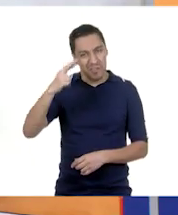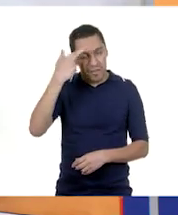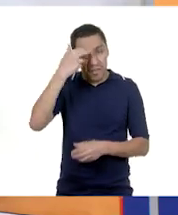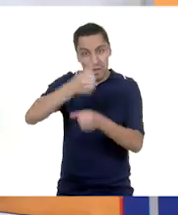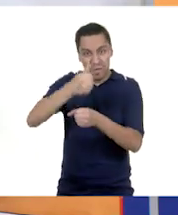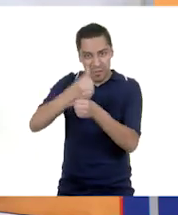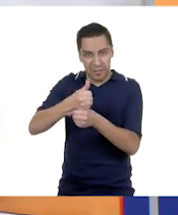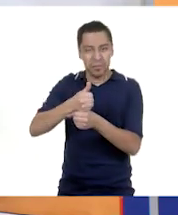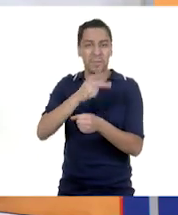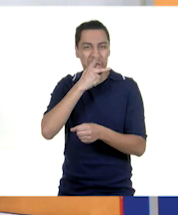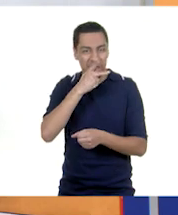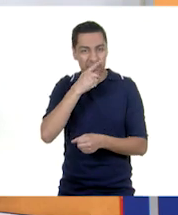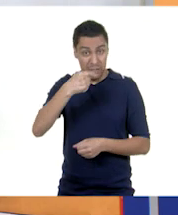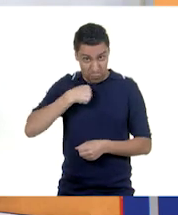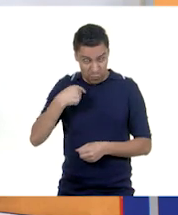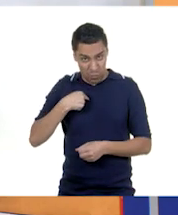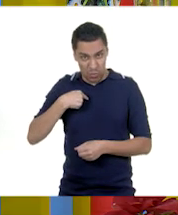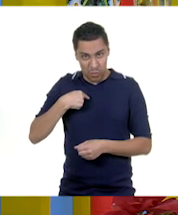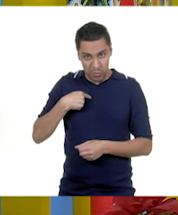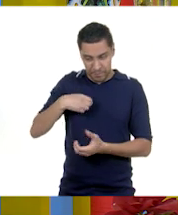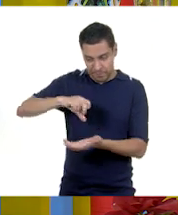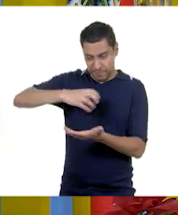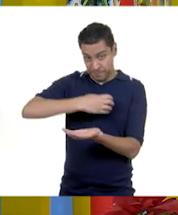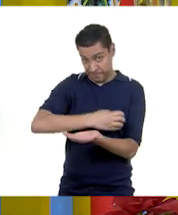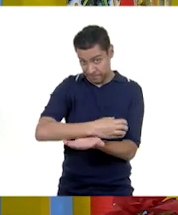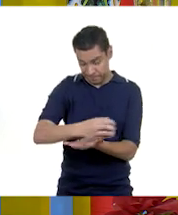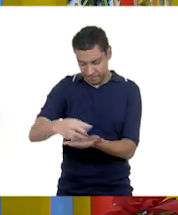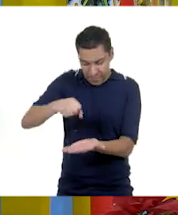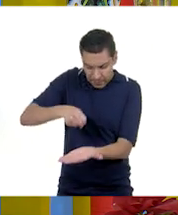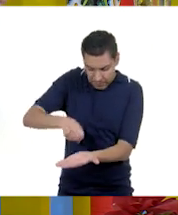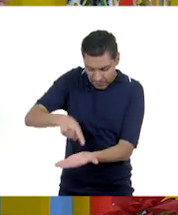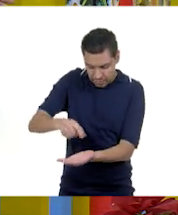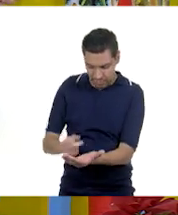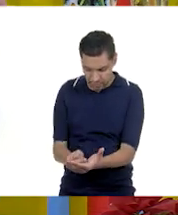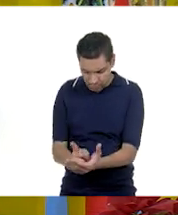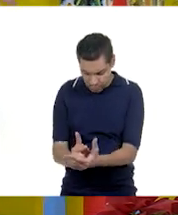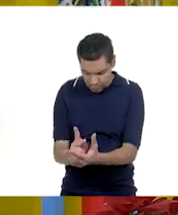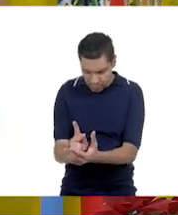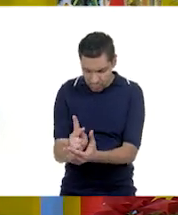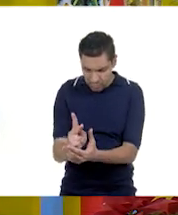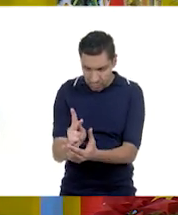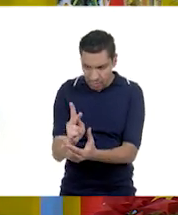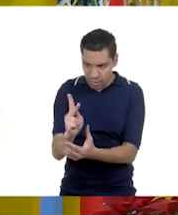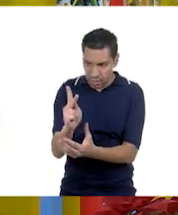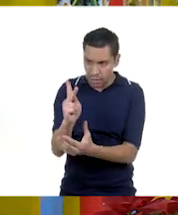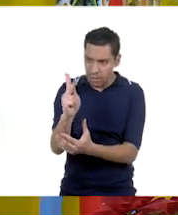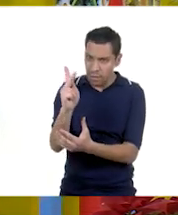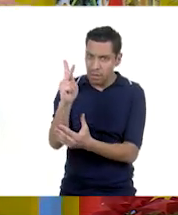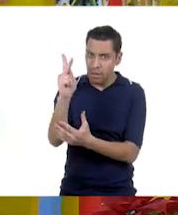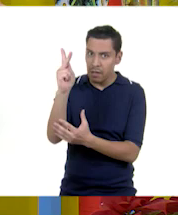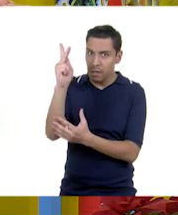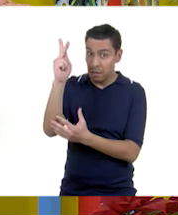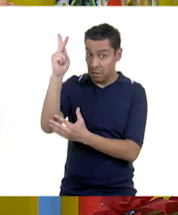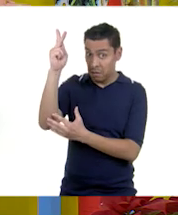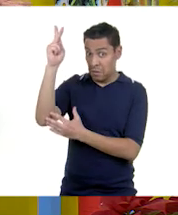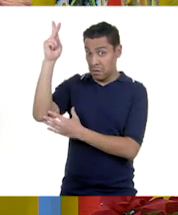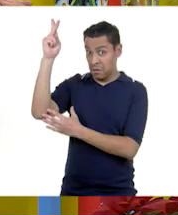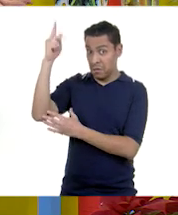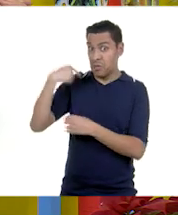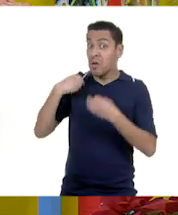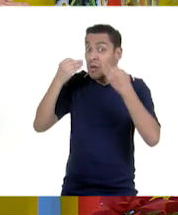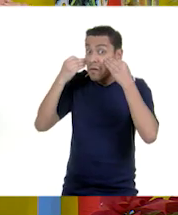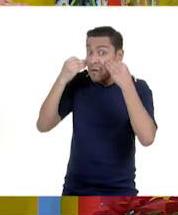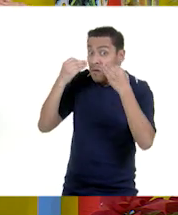abuelo, mi padre y yo plantamos un árbol y lo vimos crecer durante mucho tiempo. Mi abuelo ya tal vez no todo el tiempo, pero